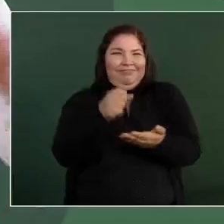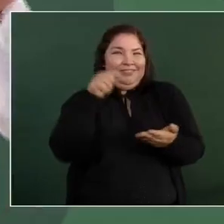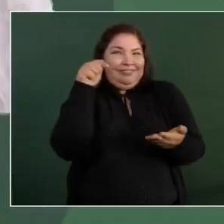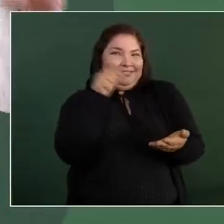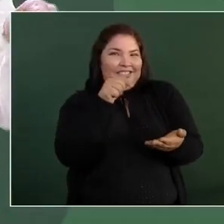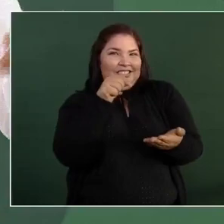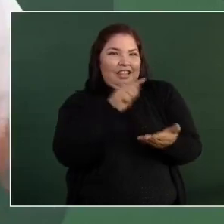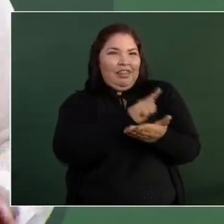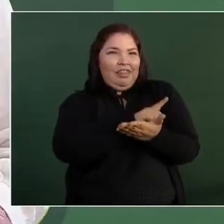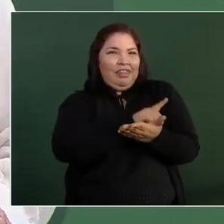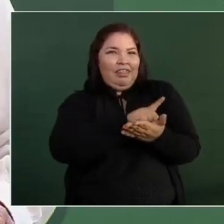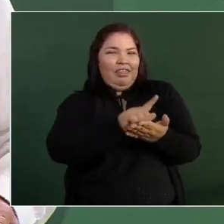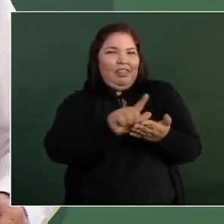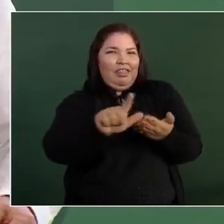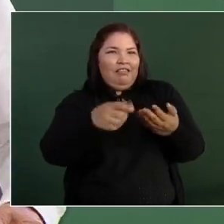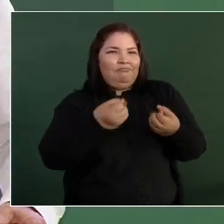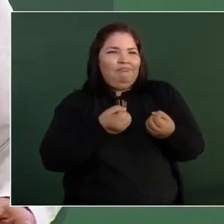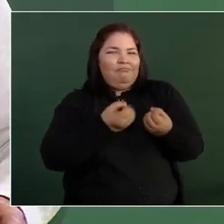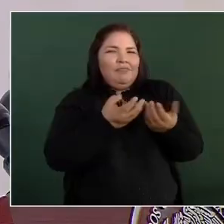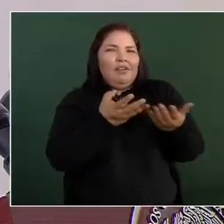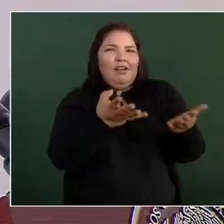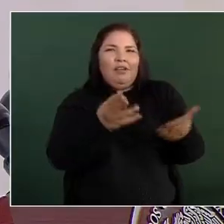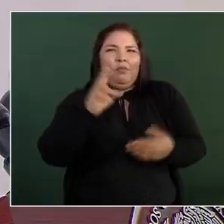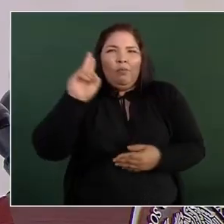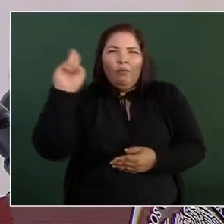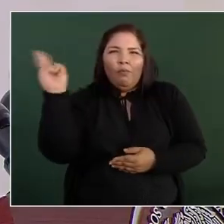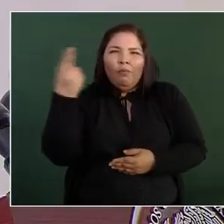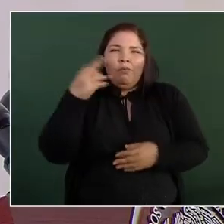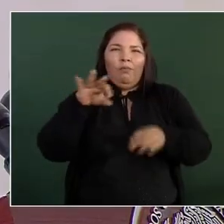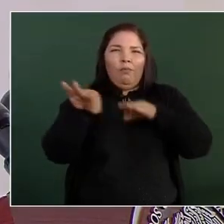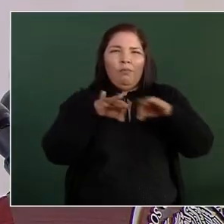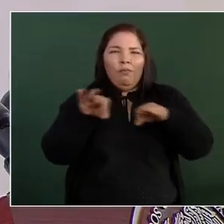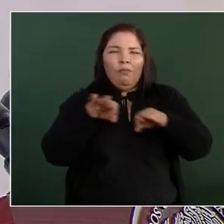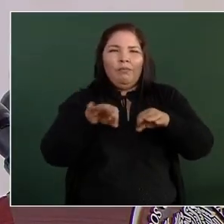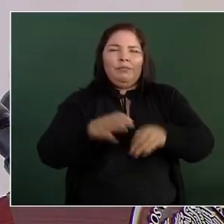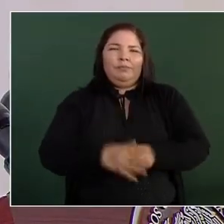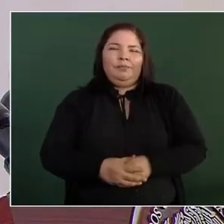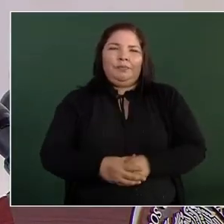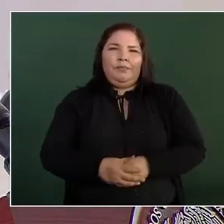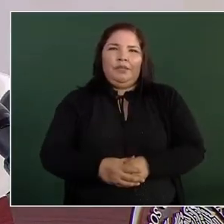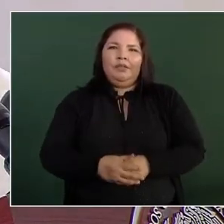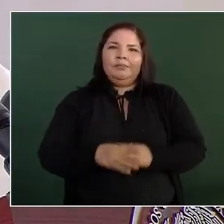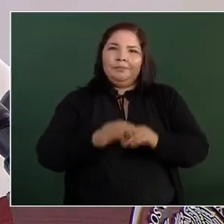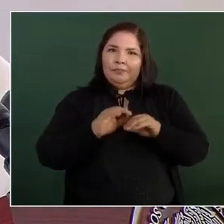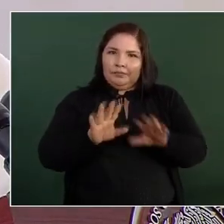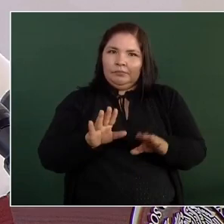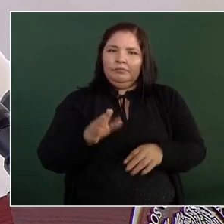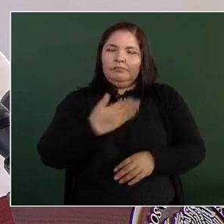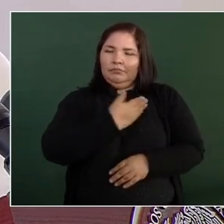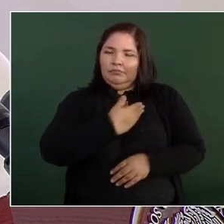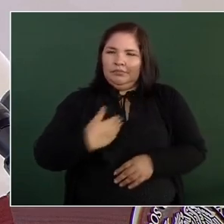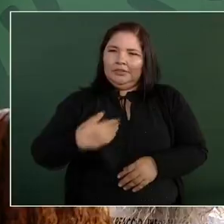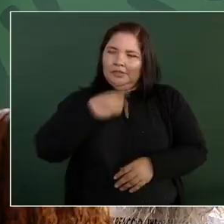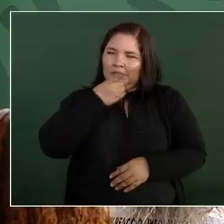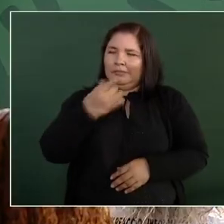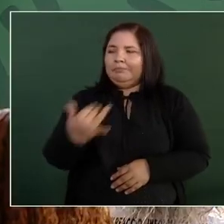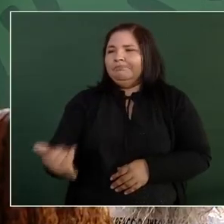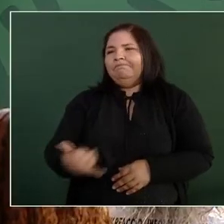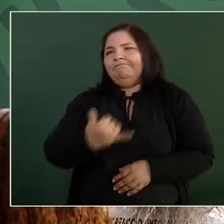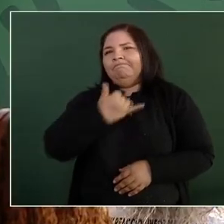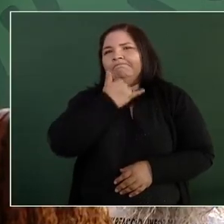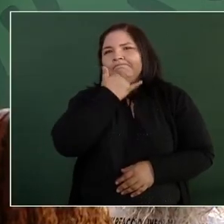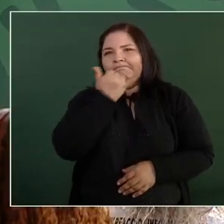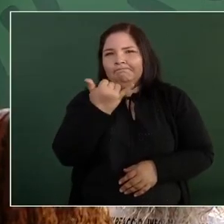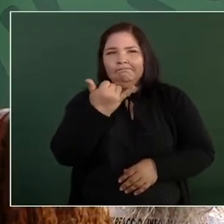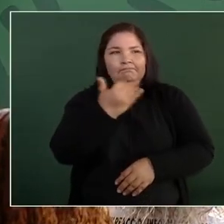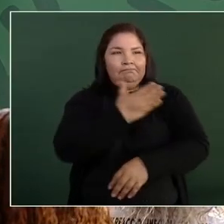recursos son para que la universidad funcione bien. Dicho eso, presidente, y le pido disculpas a usted,